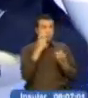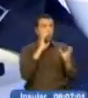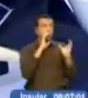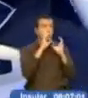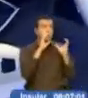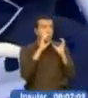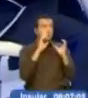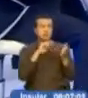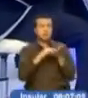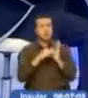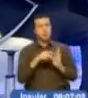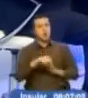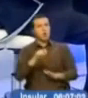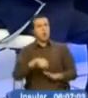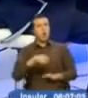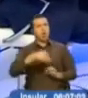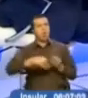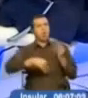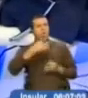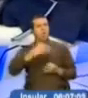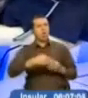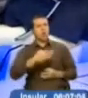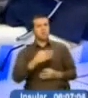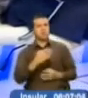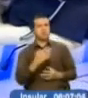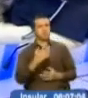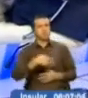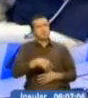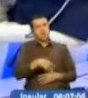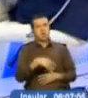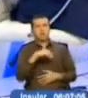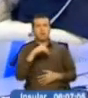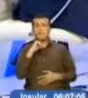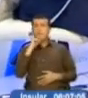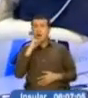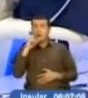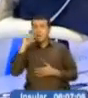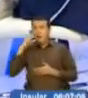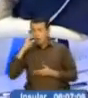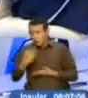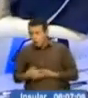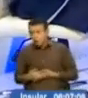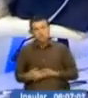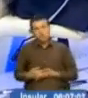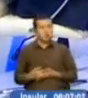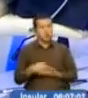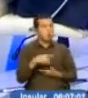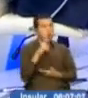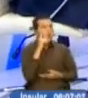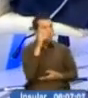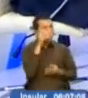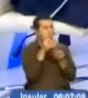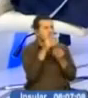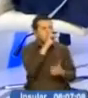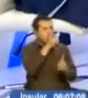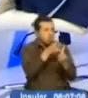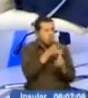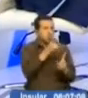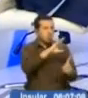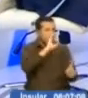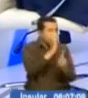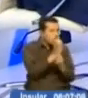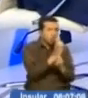nos convertimos en juzgadores sin mayor elemento de juicio y nos convertimos en juzgadores por lo que escuchamos, no por lo